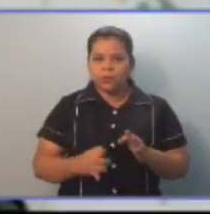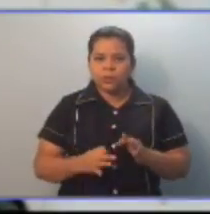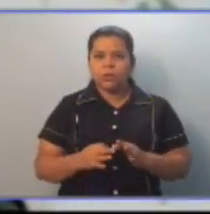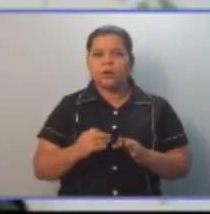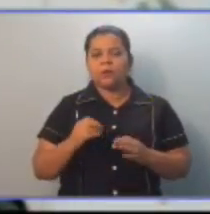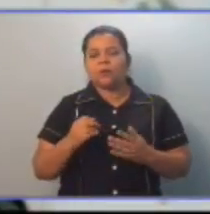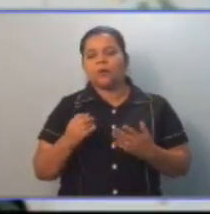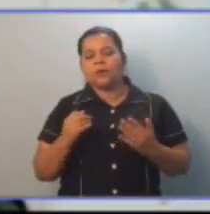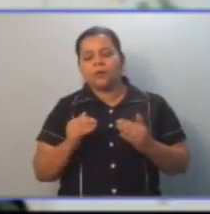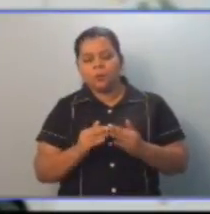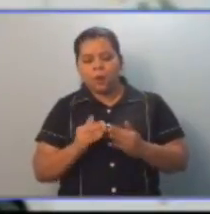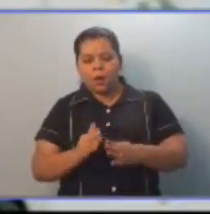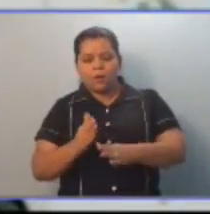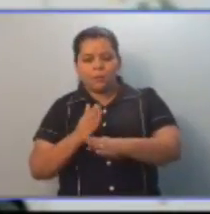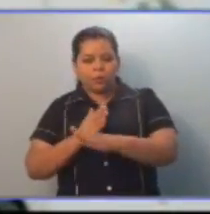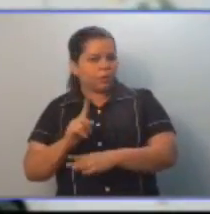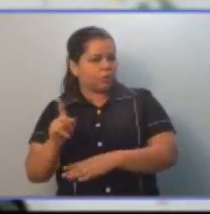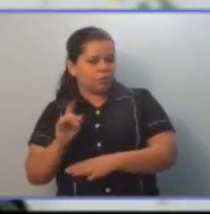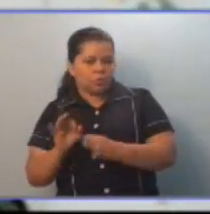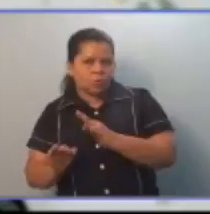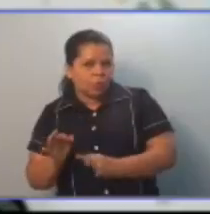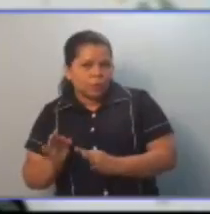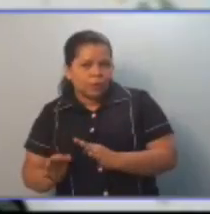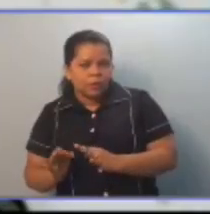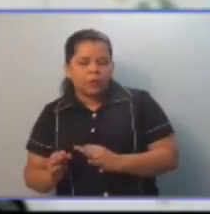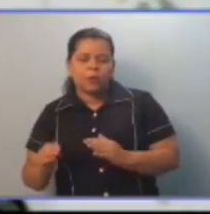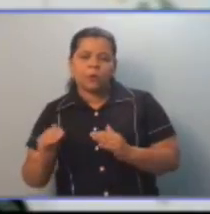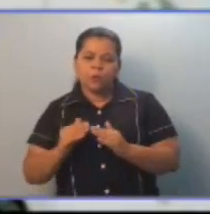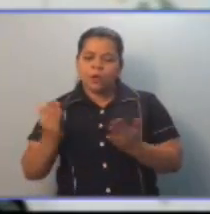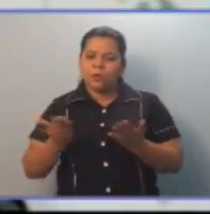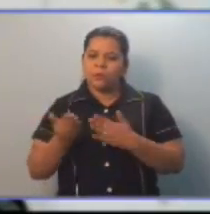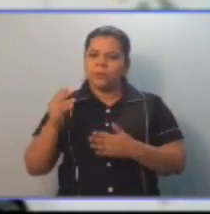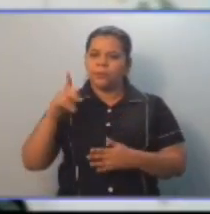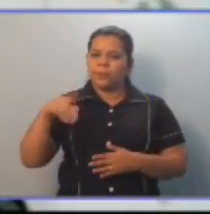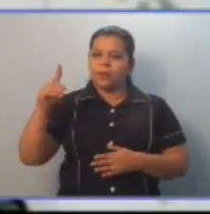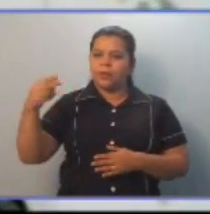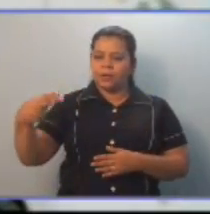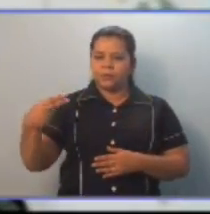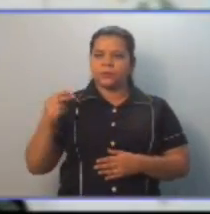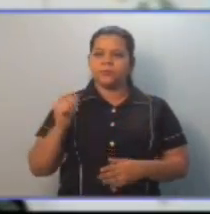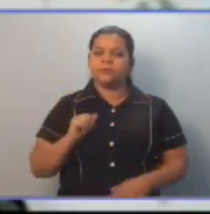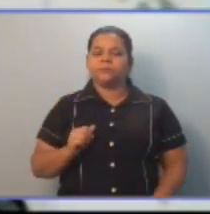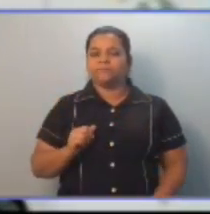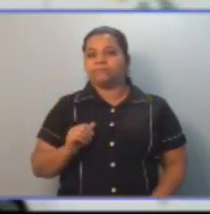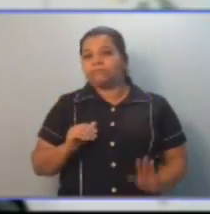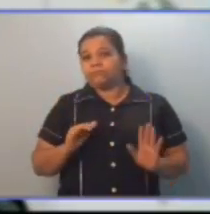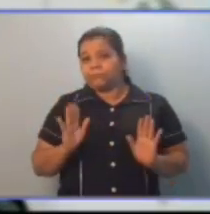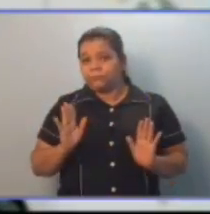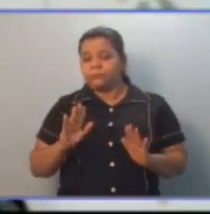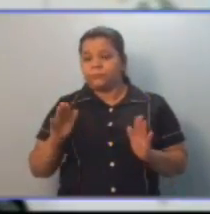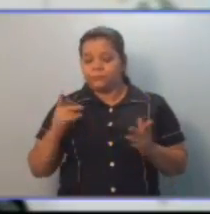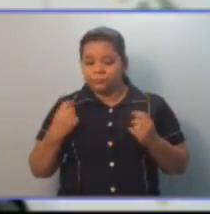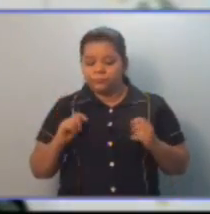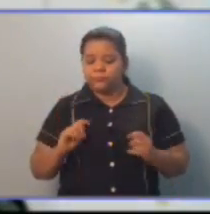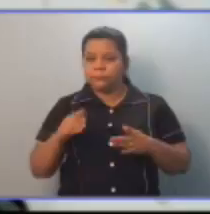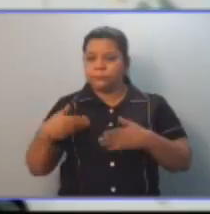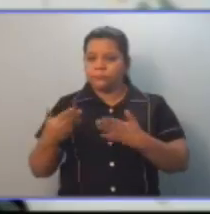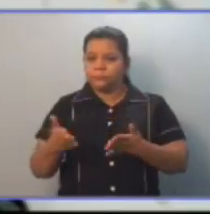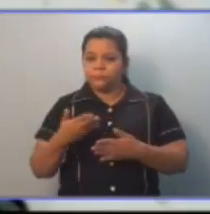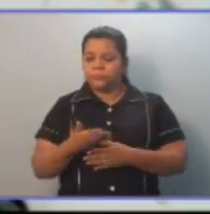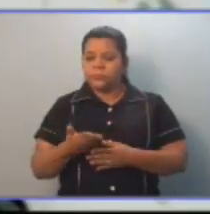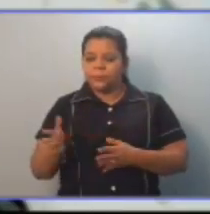órgano judicial, protección no jurisdiccional como hace la Procuraduría para la Defensa de los Derechos Humanos. Entonces esa es dotar de contenido a